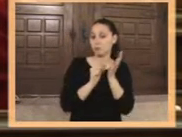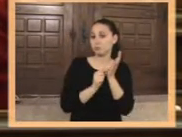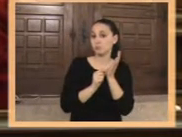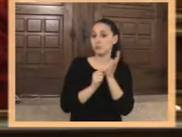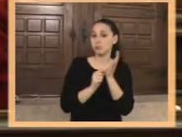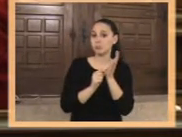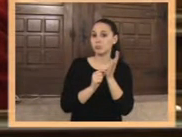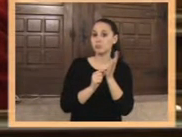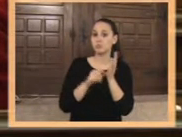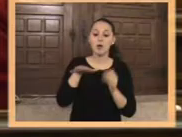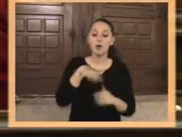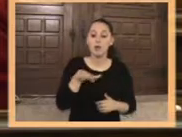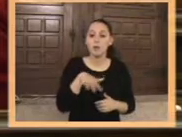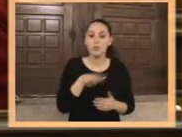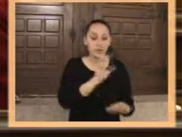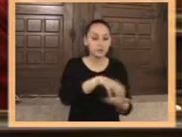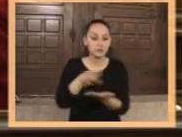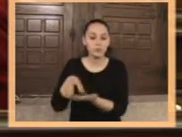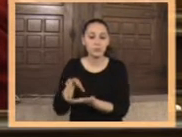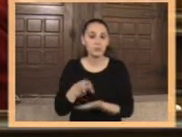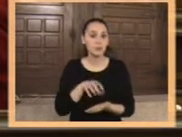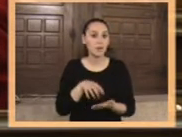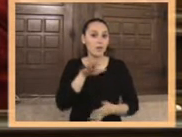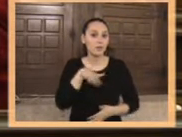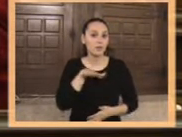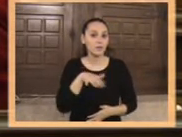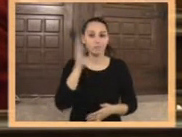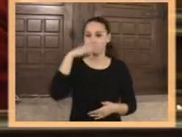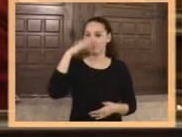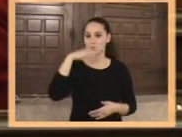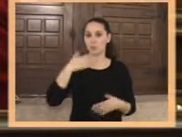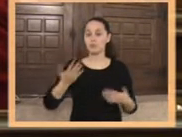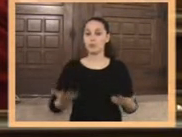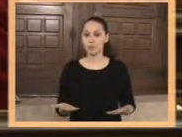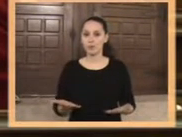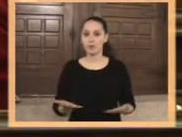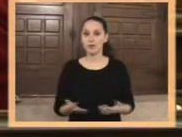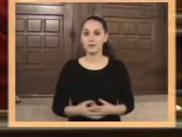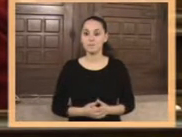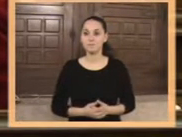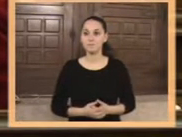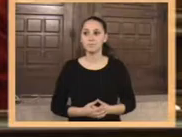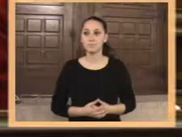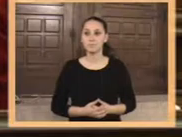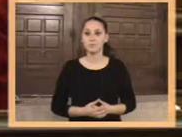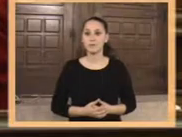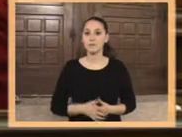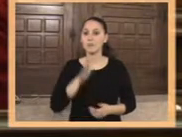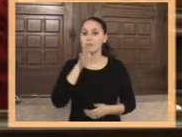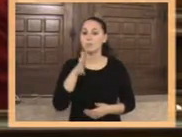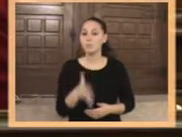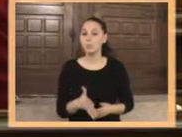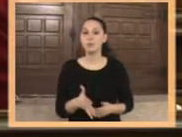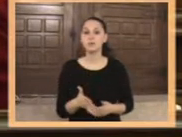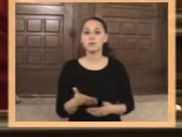ubicaba, no traía recogido el lugar donde se está celebrando ahora. Aquí lo que hace es proponer que